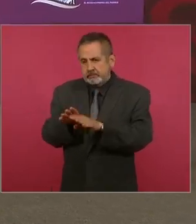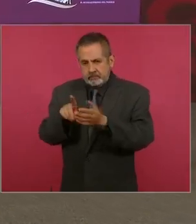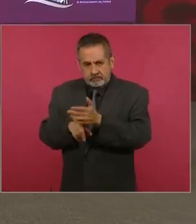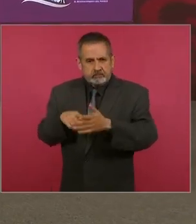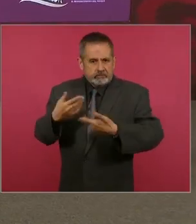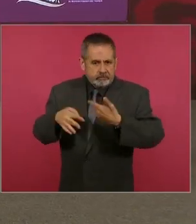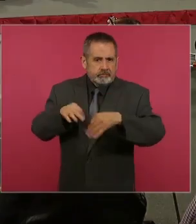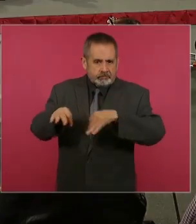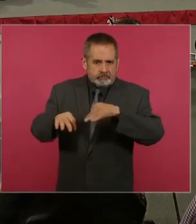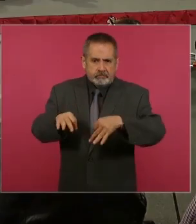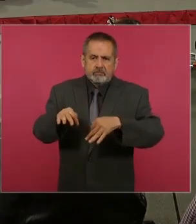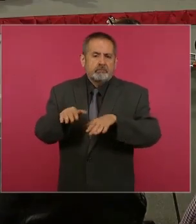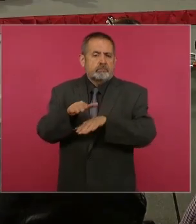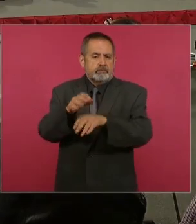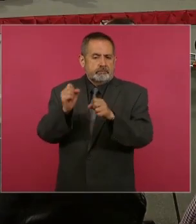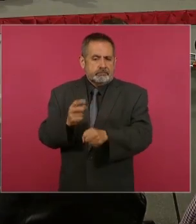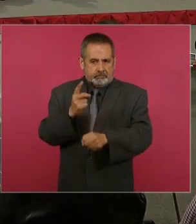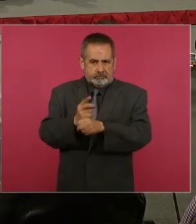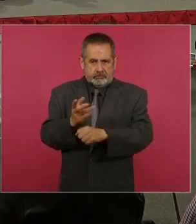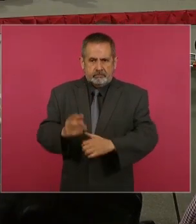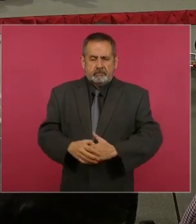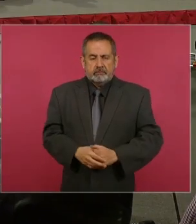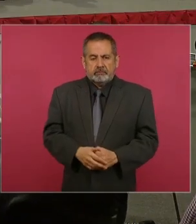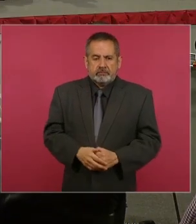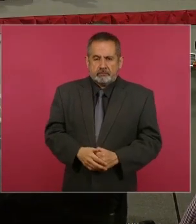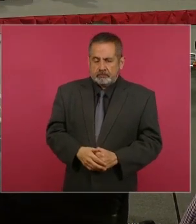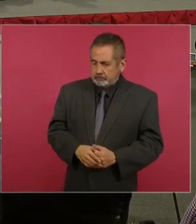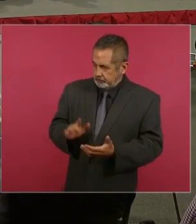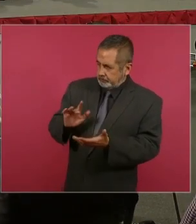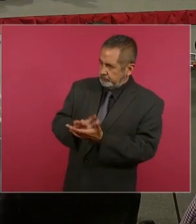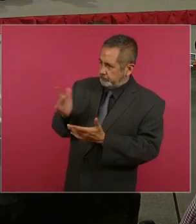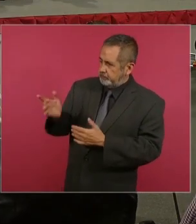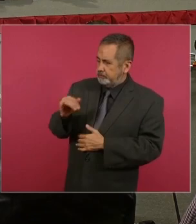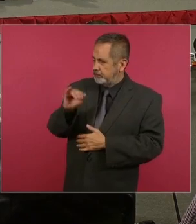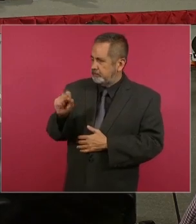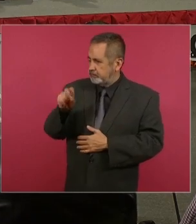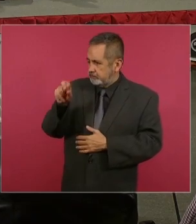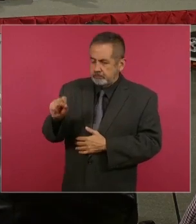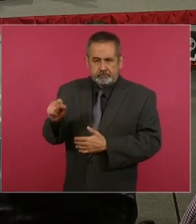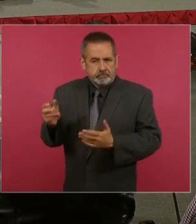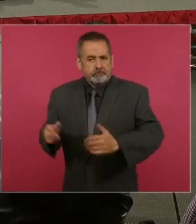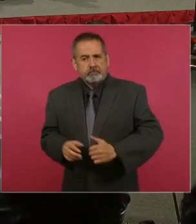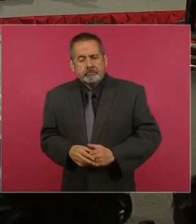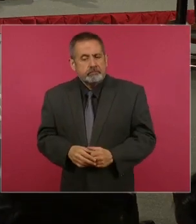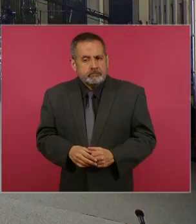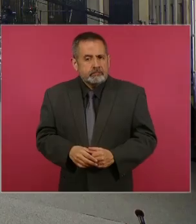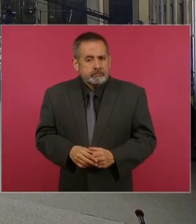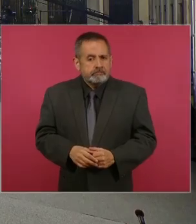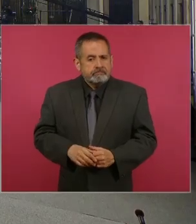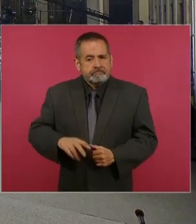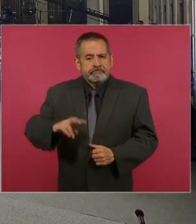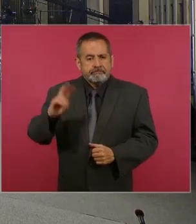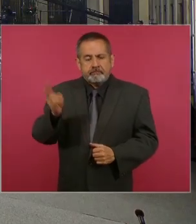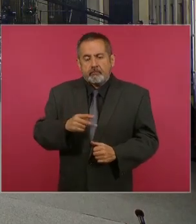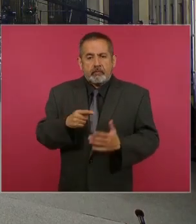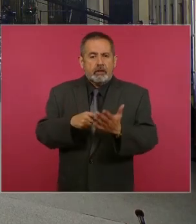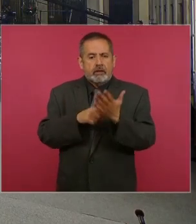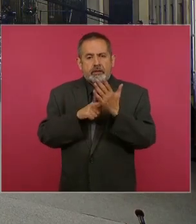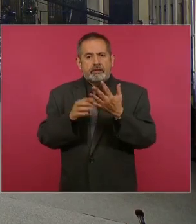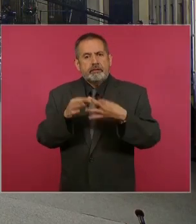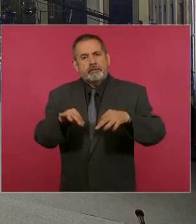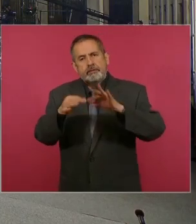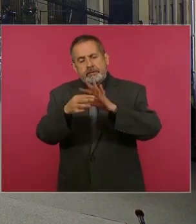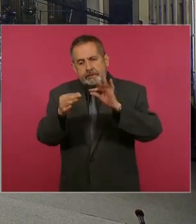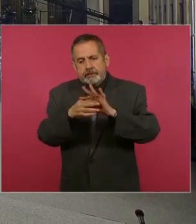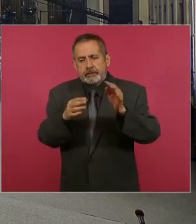al trabajo de la seguridad pública. Gracias. Muchísimas gracias, Jesús. En efecto, son datos sumamente relevantes,